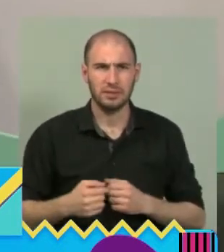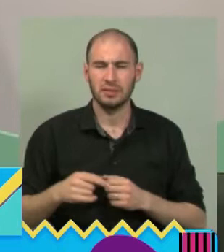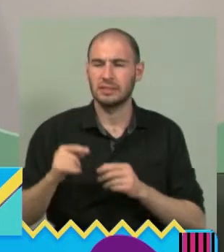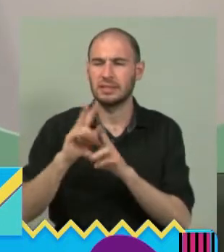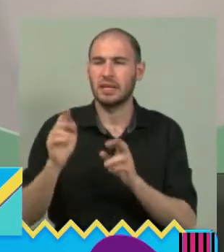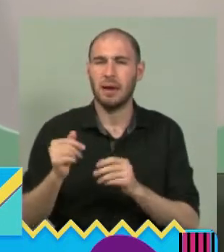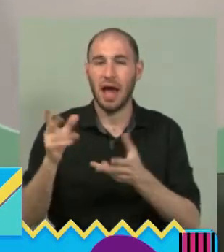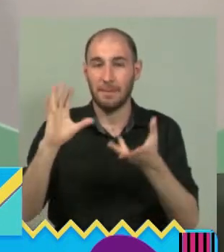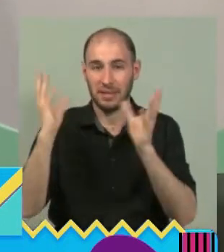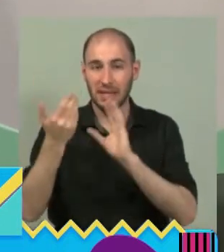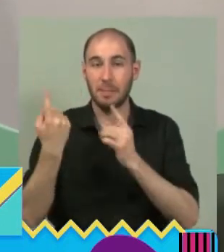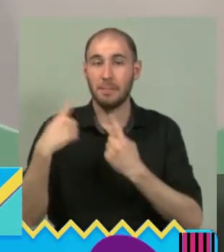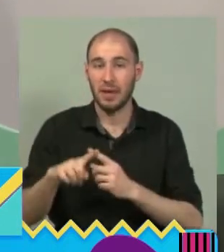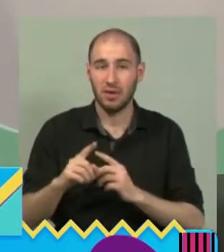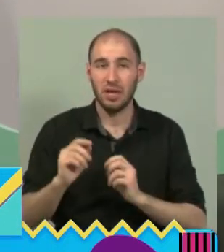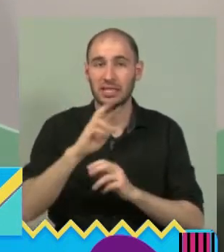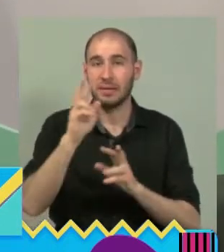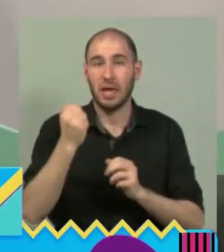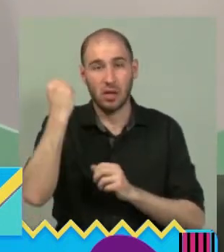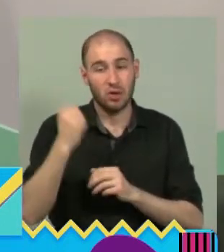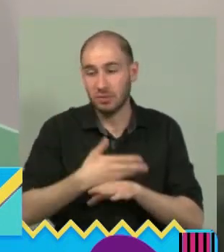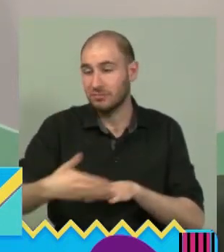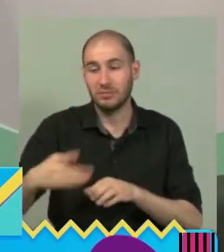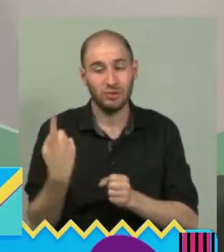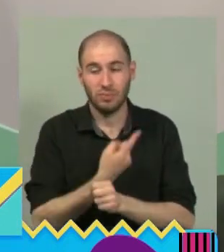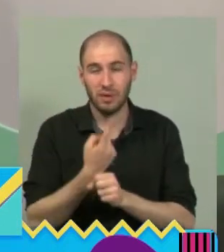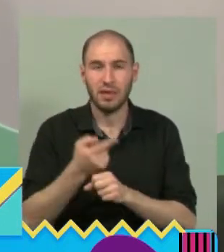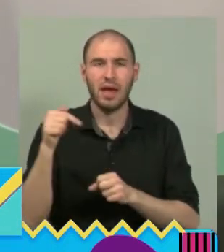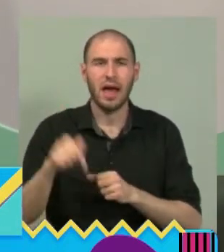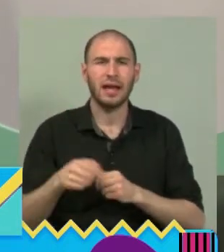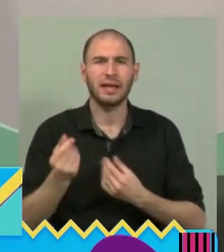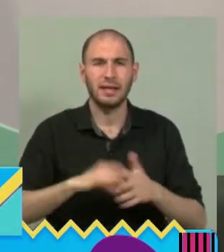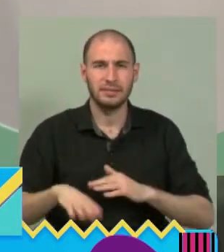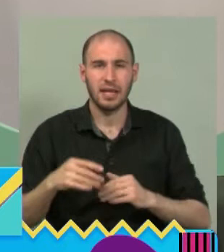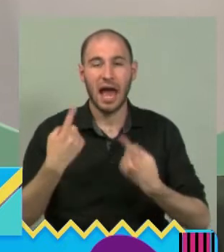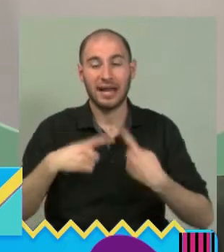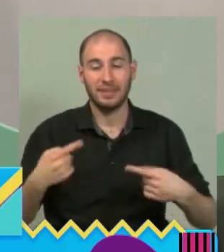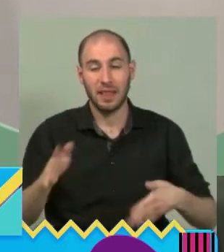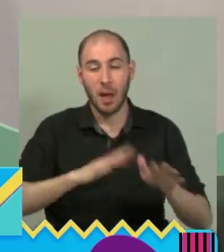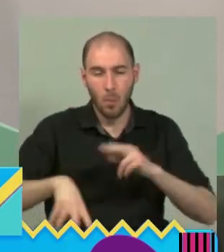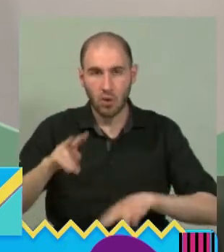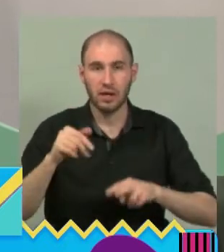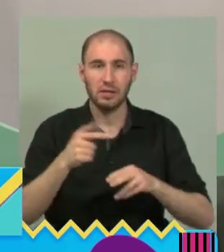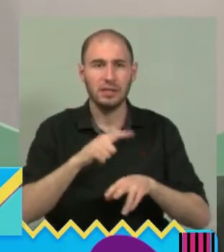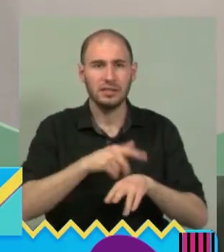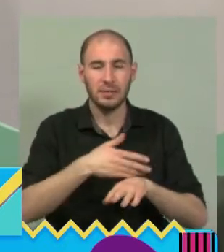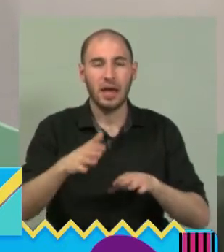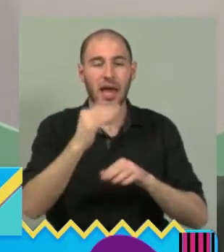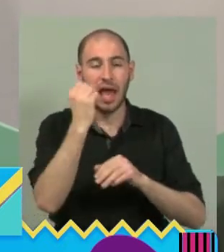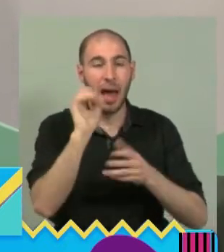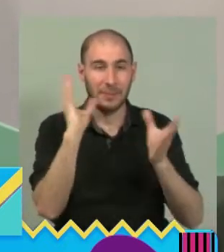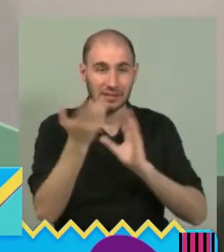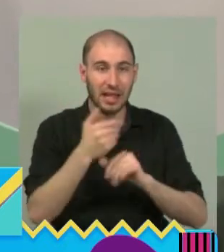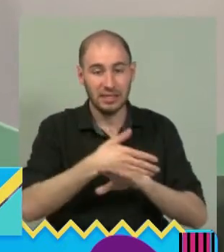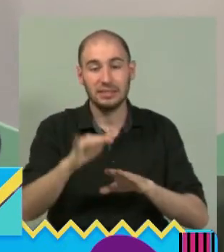punto de vista ambiental, pero no sustentable desde el punto de vista económico. Yo creo que acá lo que hay que hacer es buscar actividades que sean sustentables desde el punto de vista